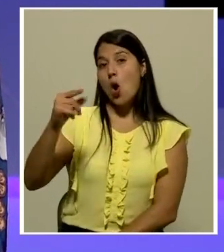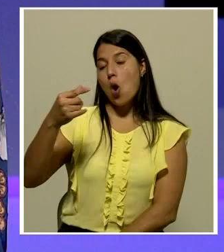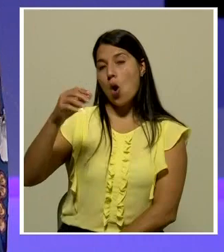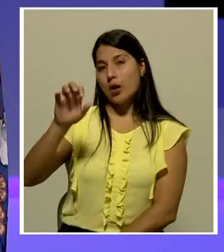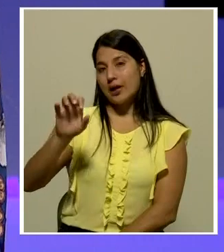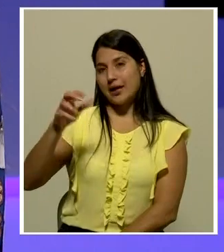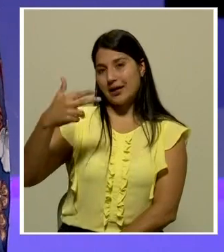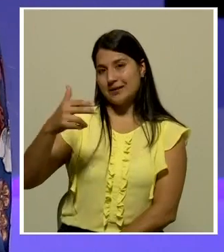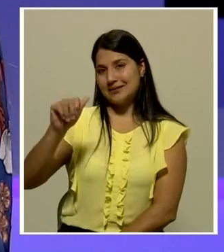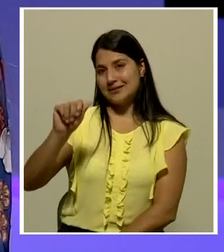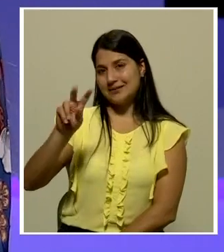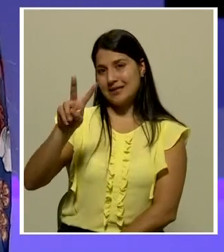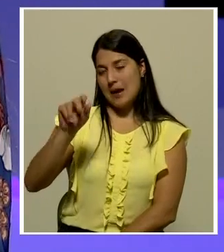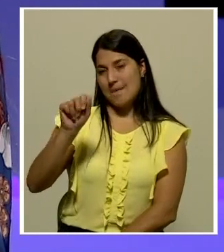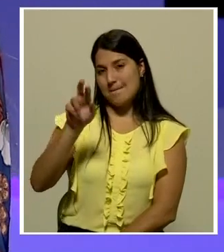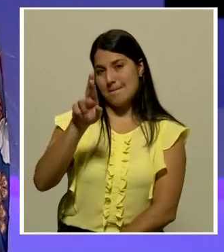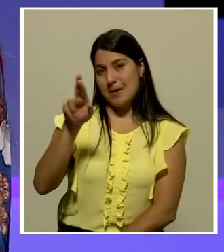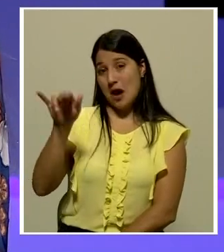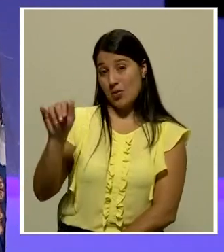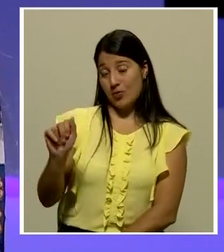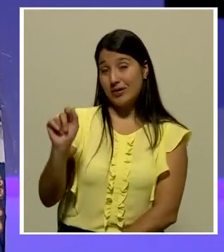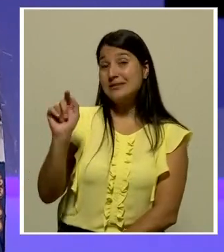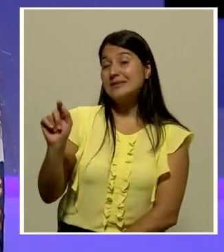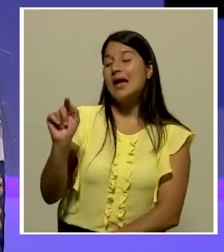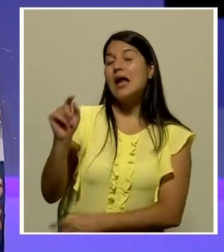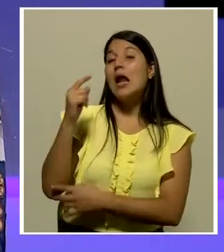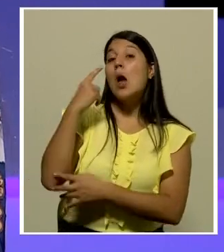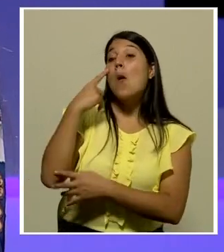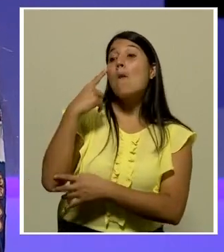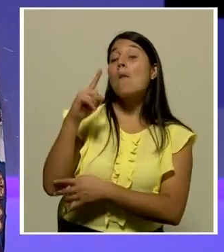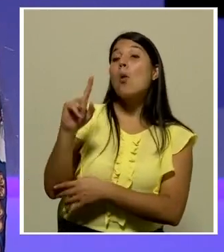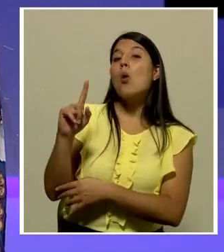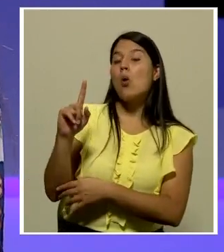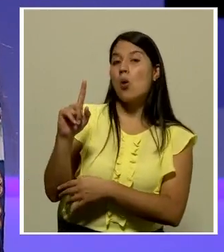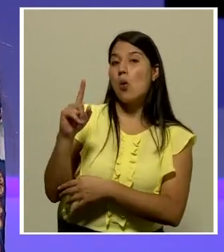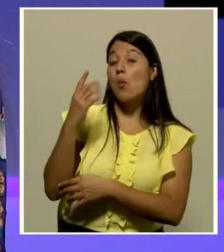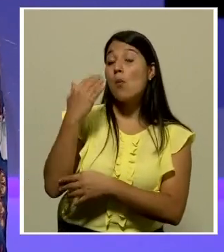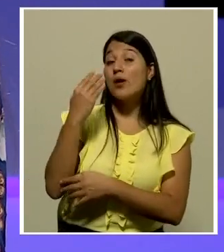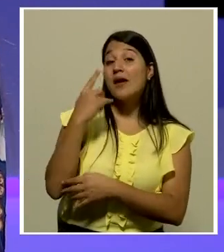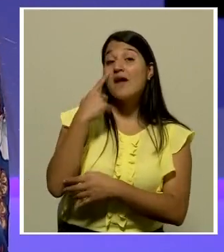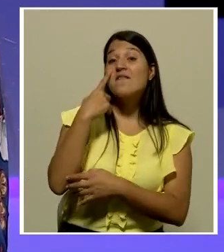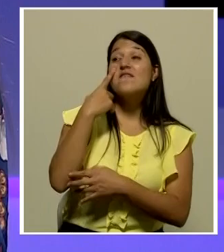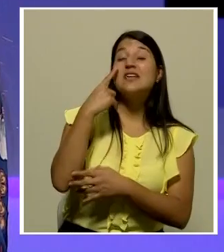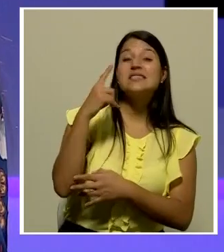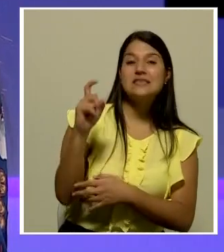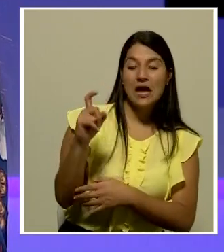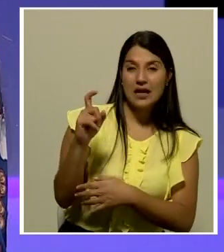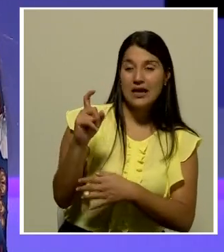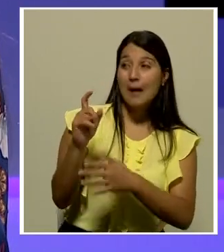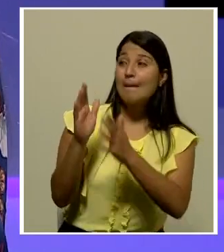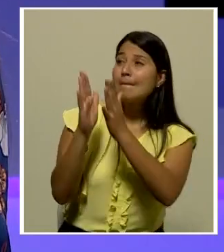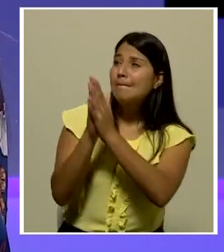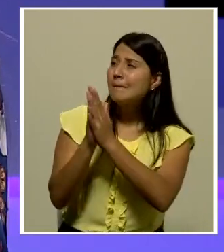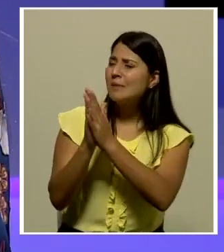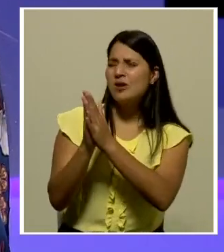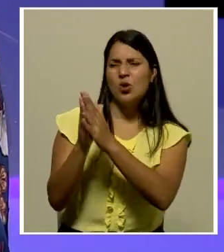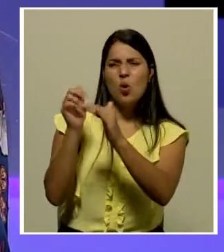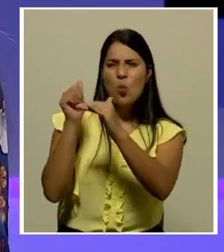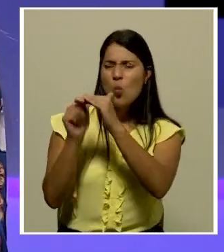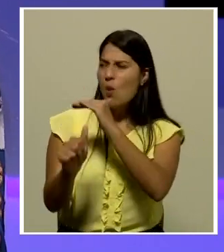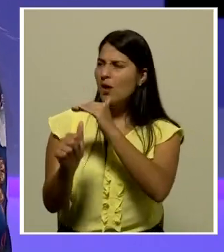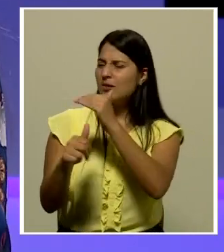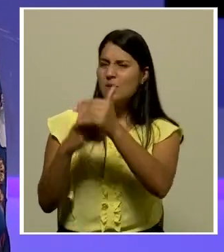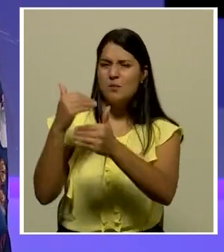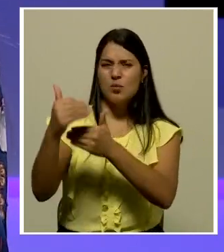él, por esto que mencionábamos de la solicitud de desestimación con esta prueba que había sido de cierta forma